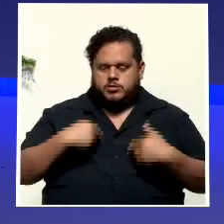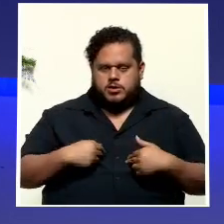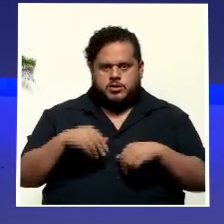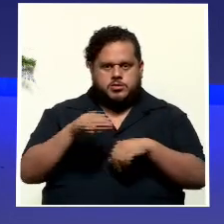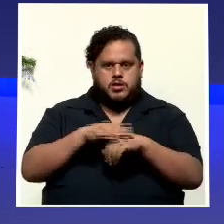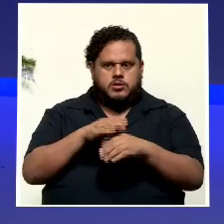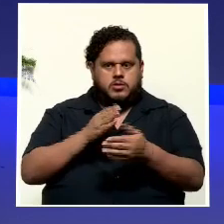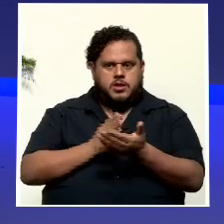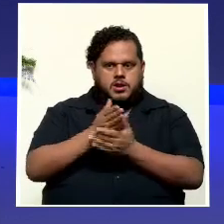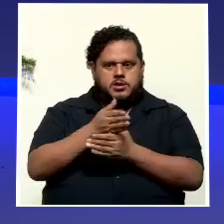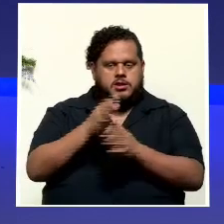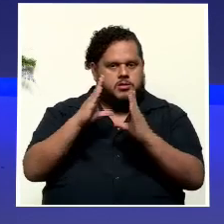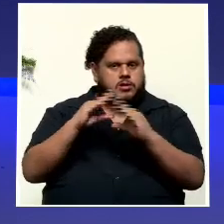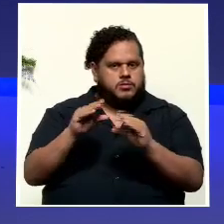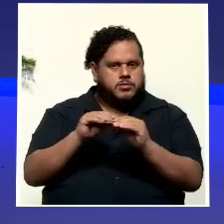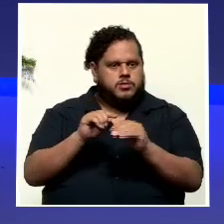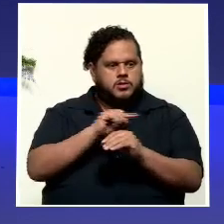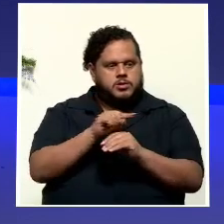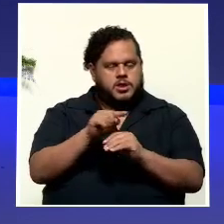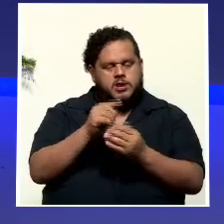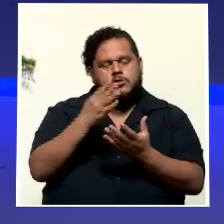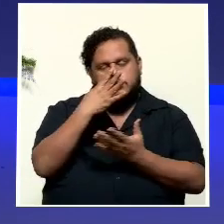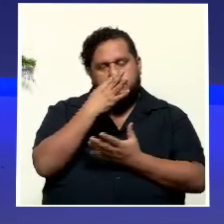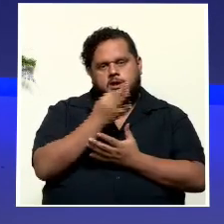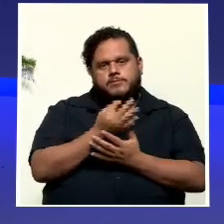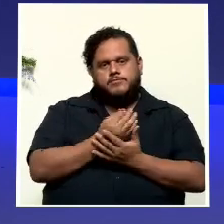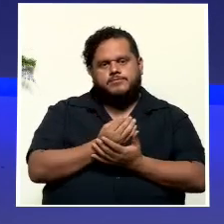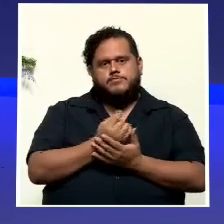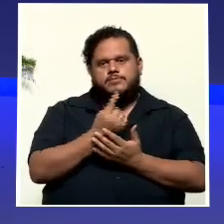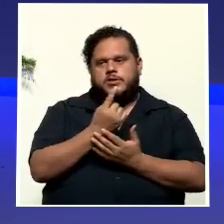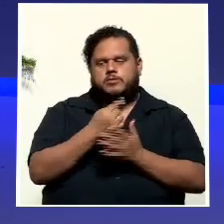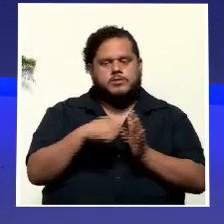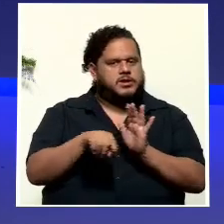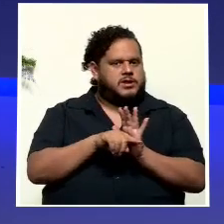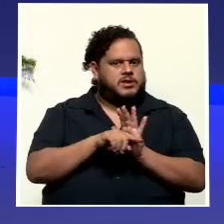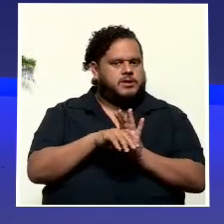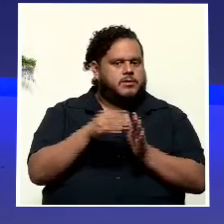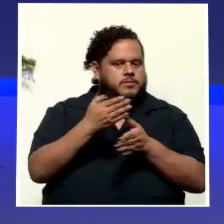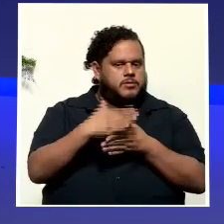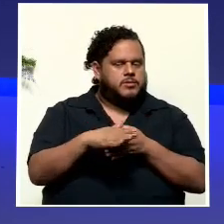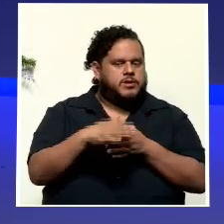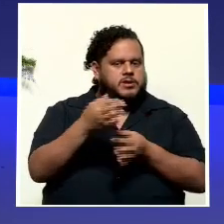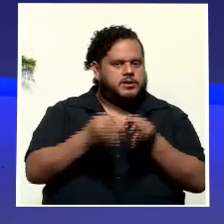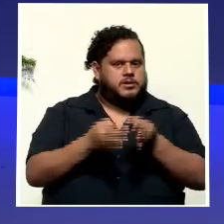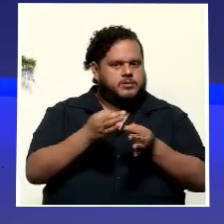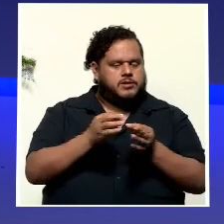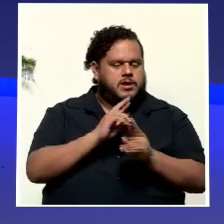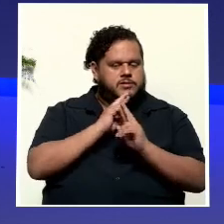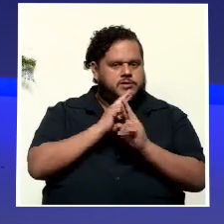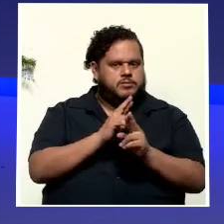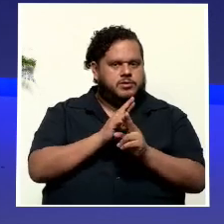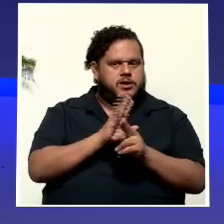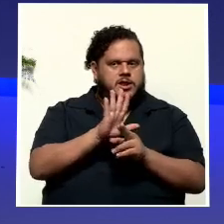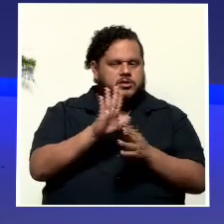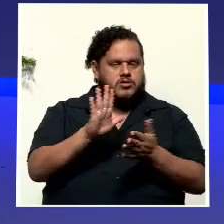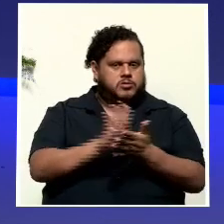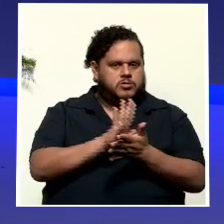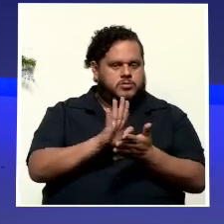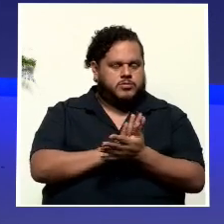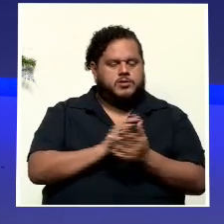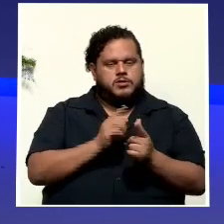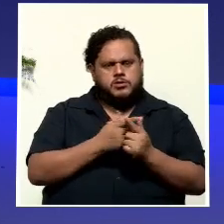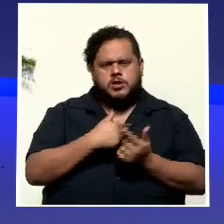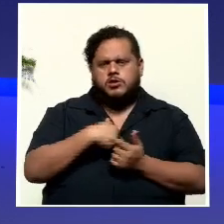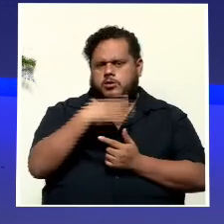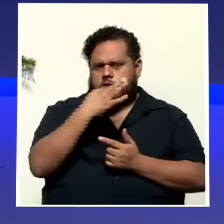información de lo que ellos consideran es una negativa por parte de la Corte a responderles sus oficios. Así que creo